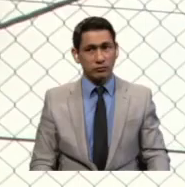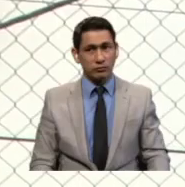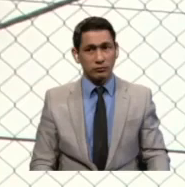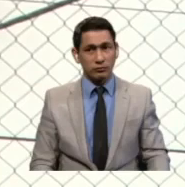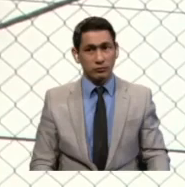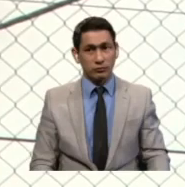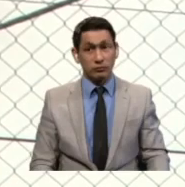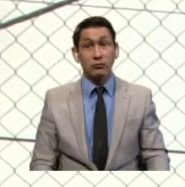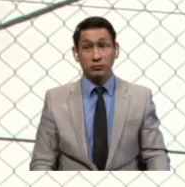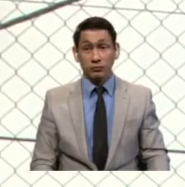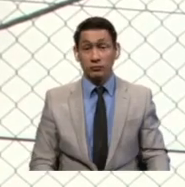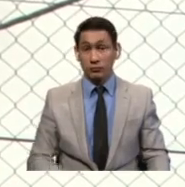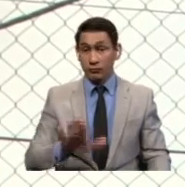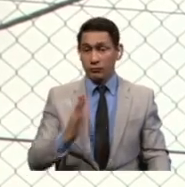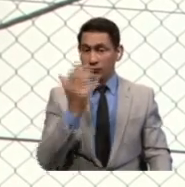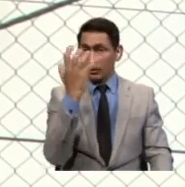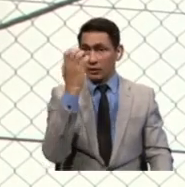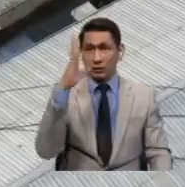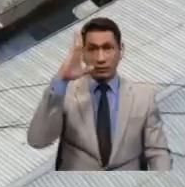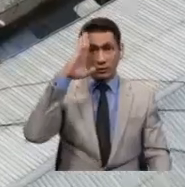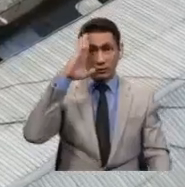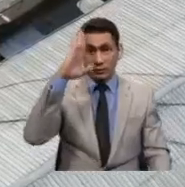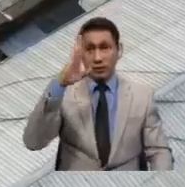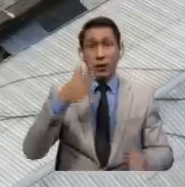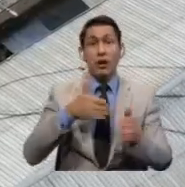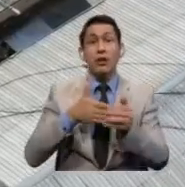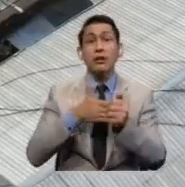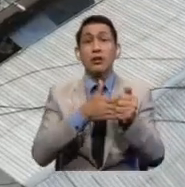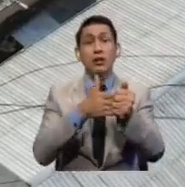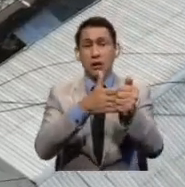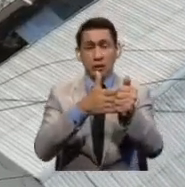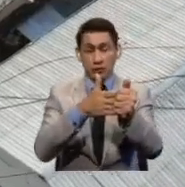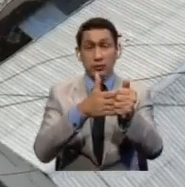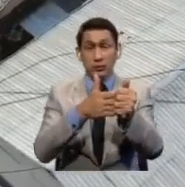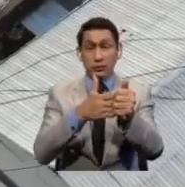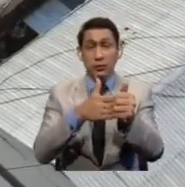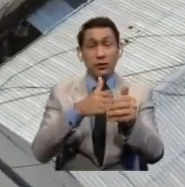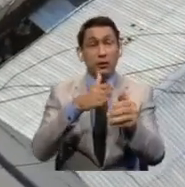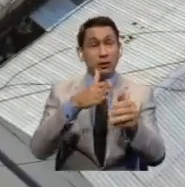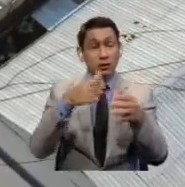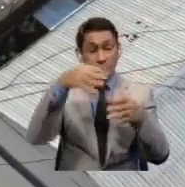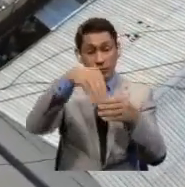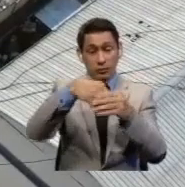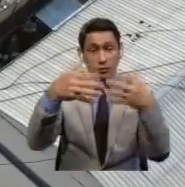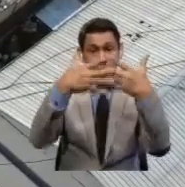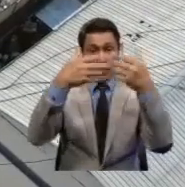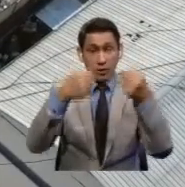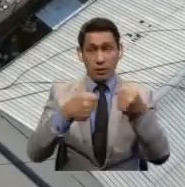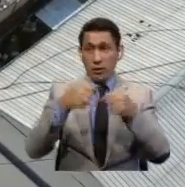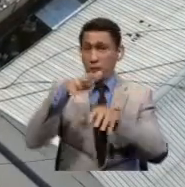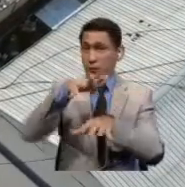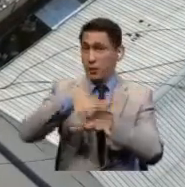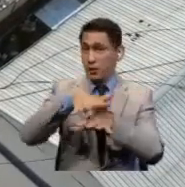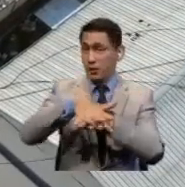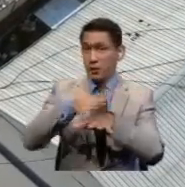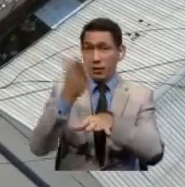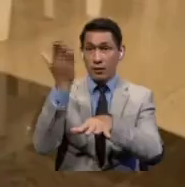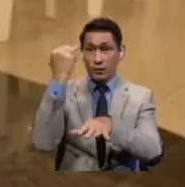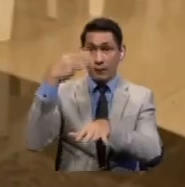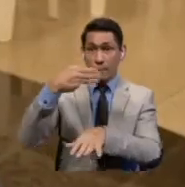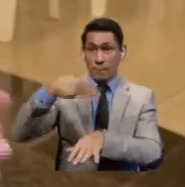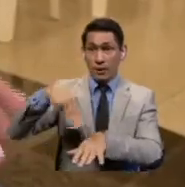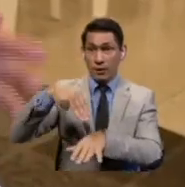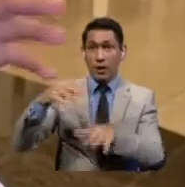Nuevamente han sido secuestrados 15 agentes penitenciarios en la cárcel de Machala. Los reclusos los tienen retenidos desde el pasado miércoles por la